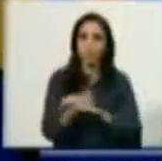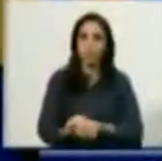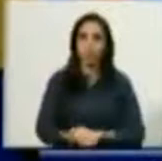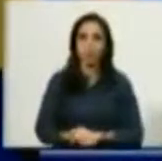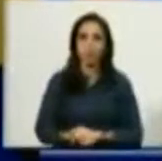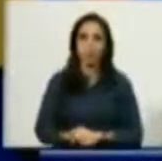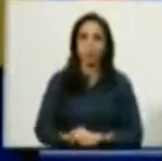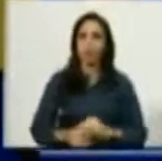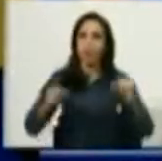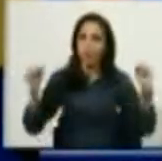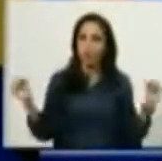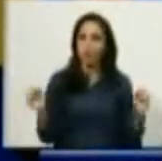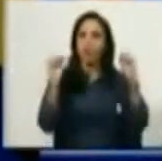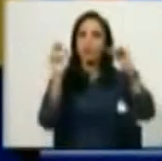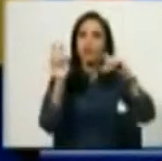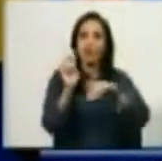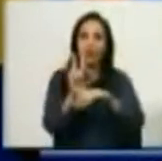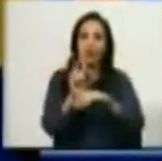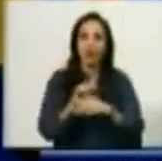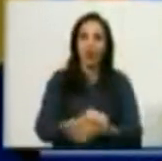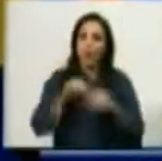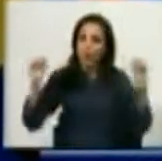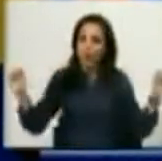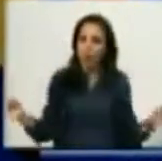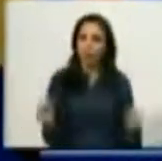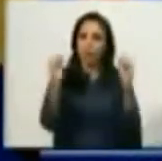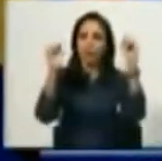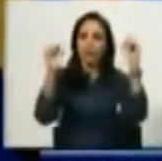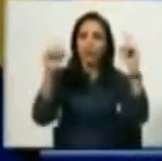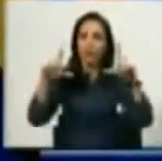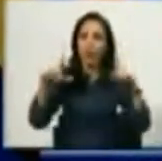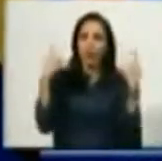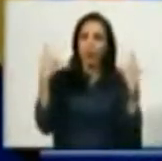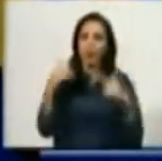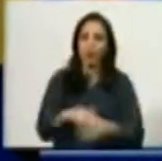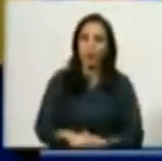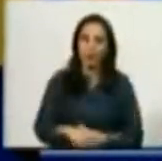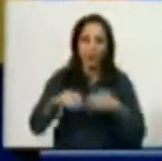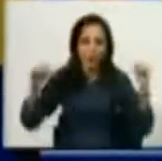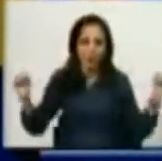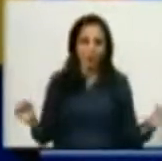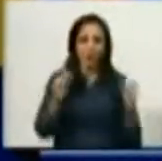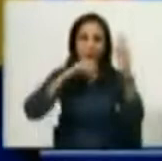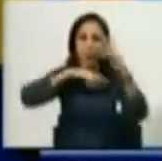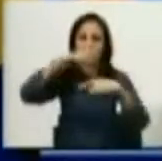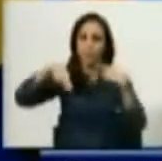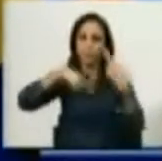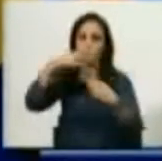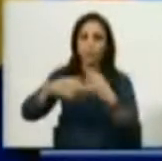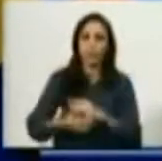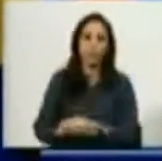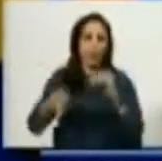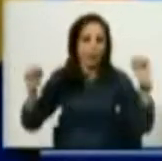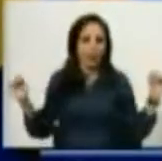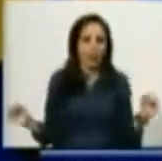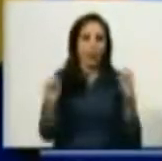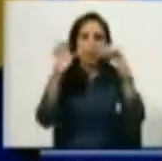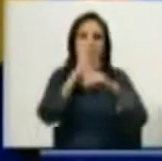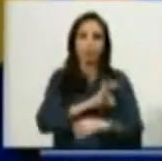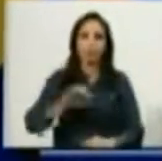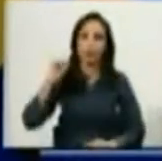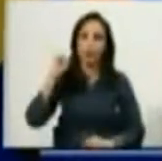vivo Vargas viva casi a Lamar viva la revolución vive el